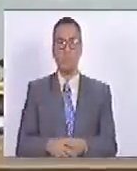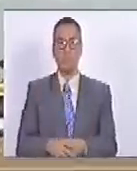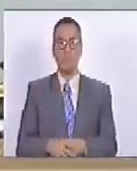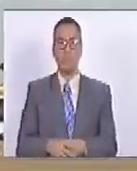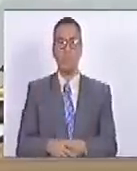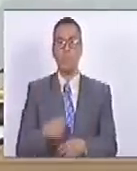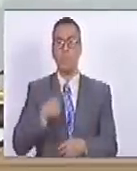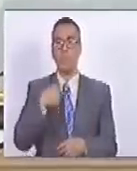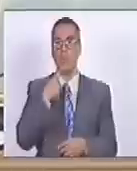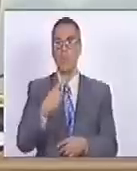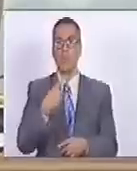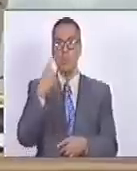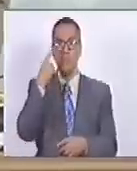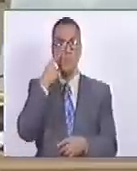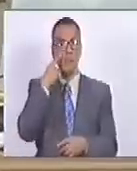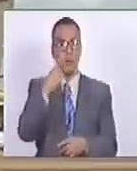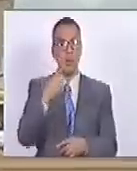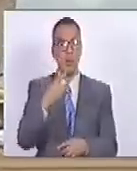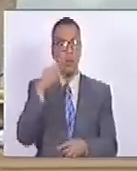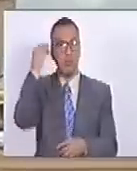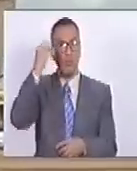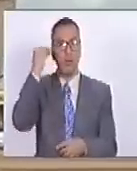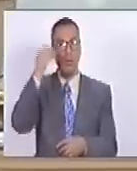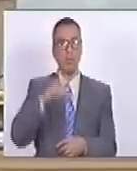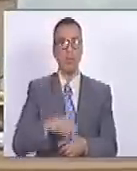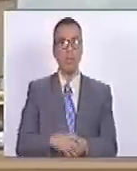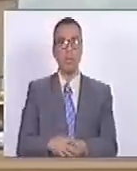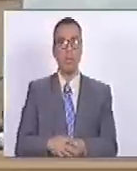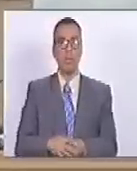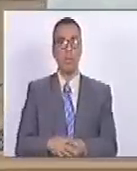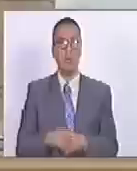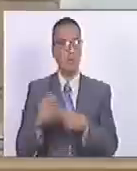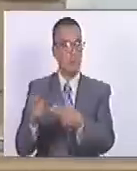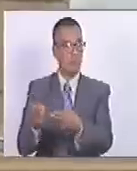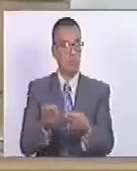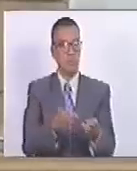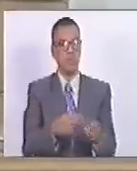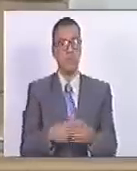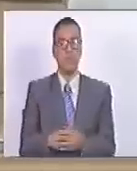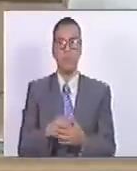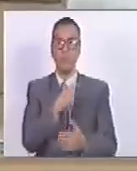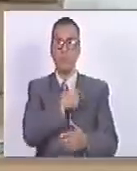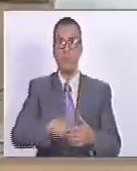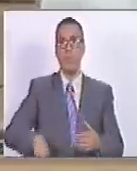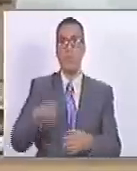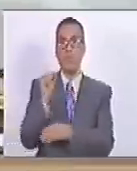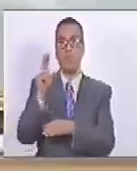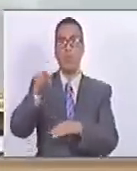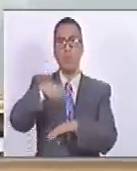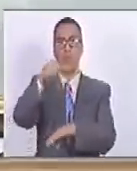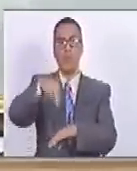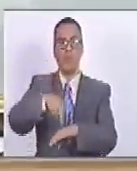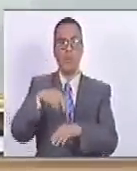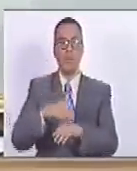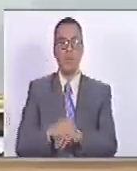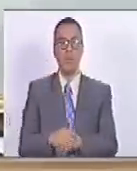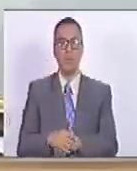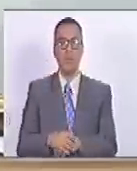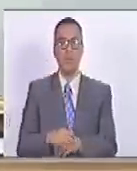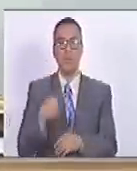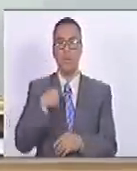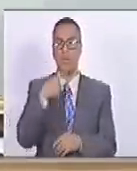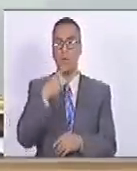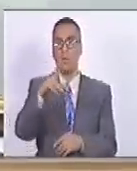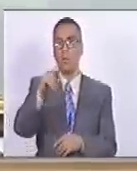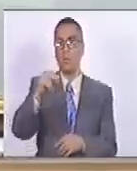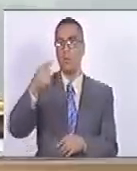decentes. Y cuando esa misión de observación estaba previsto que lo recibiera el presidente de la Asamblea Nacional, dijeron que no